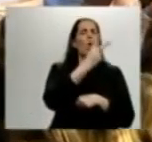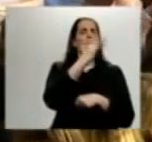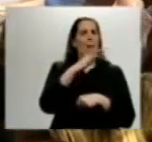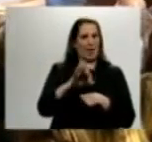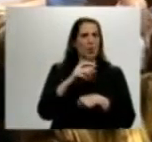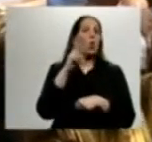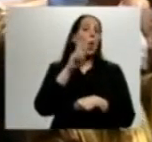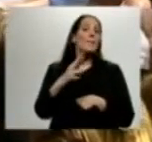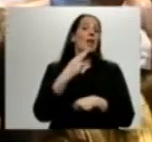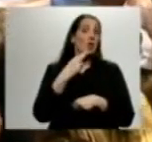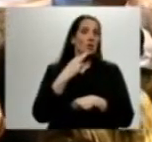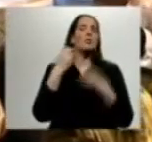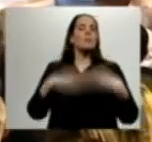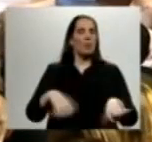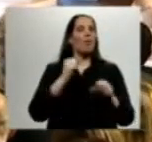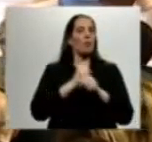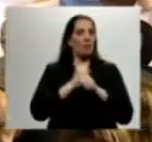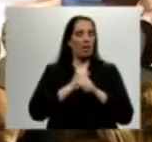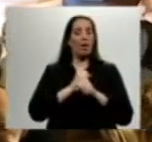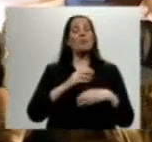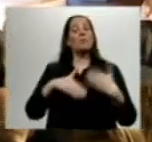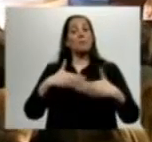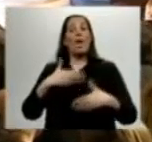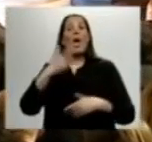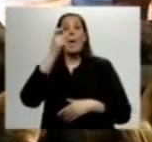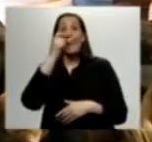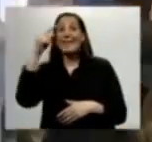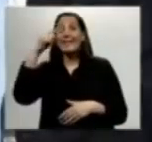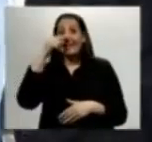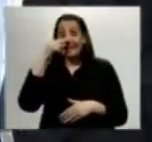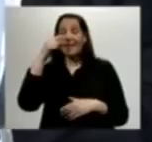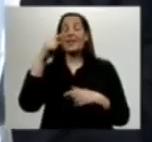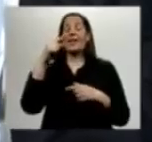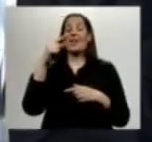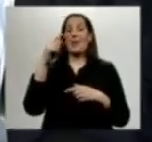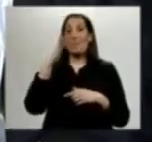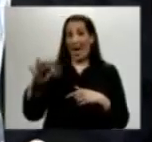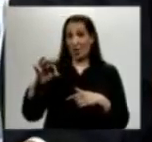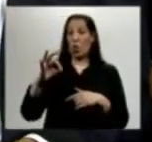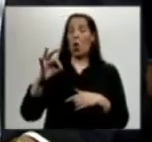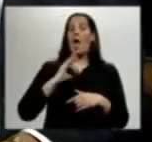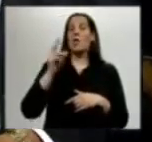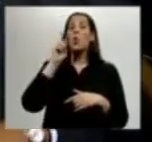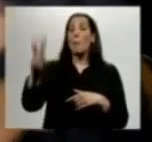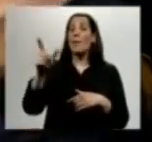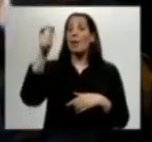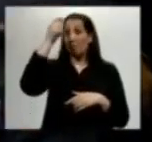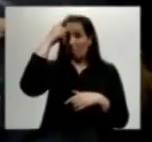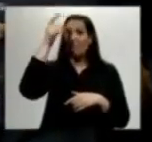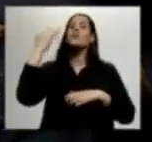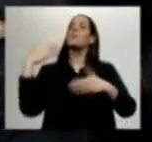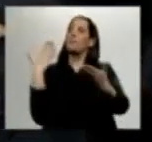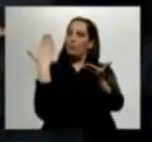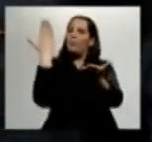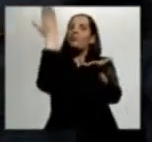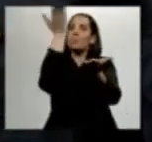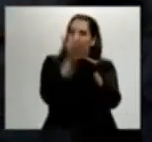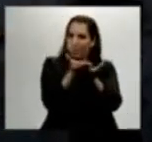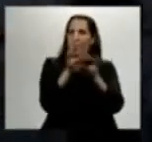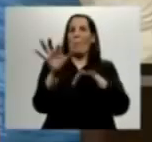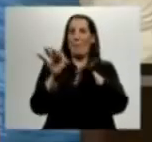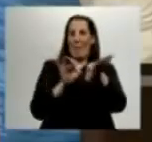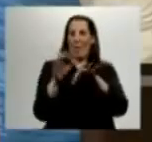2011 y el 27 de marzo del 2012 se presentó el anteproyecto en